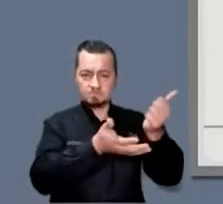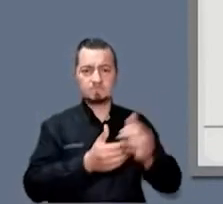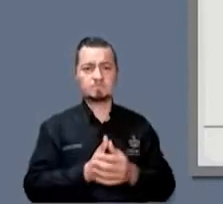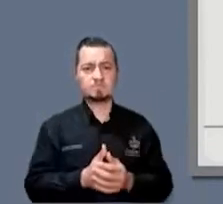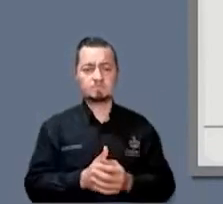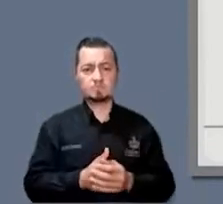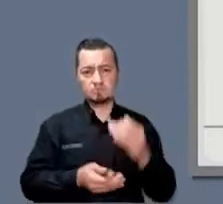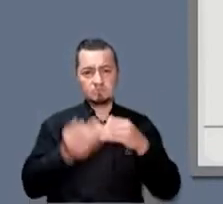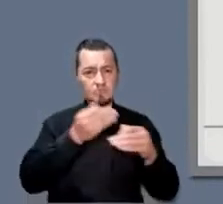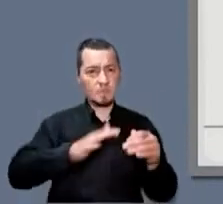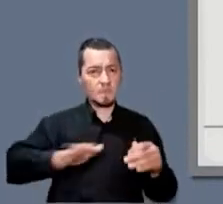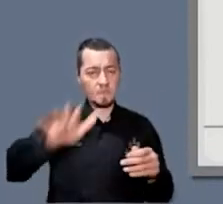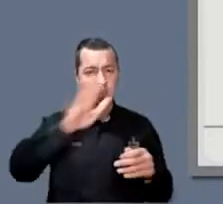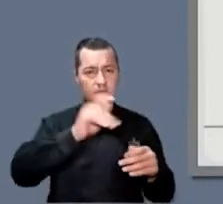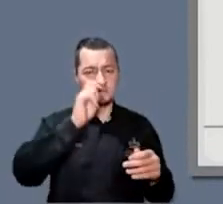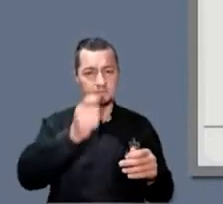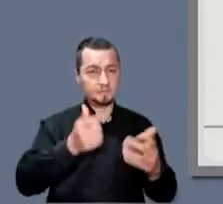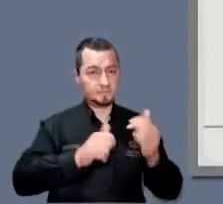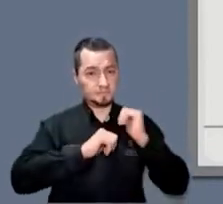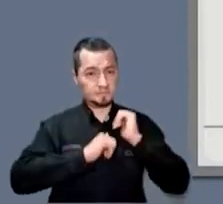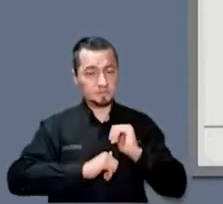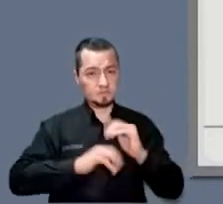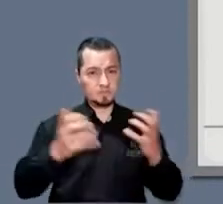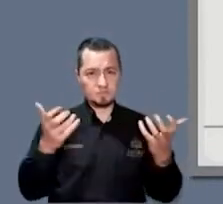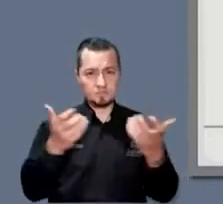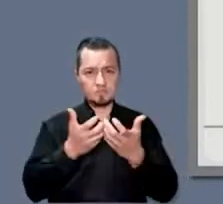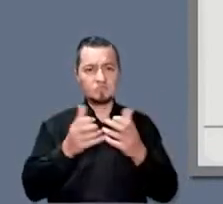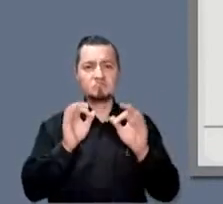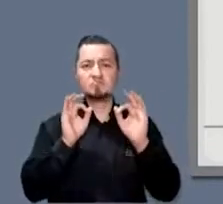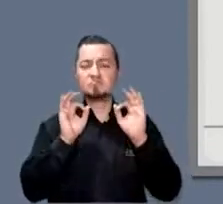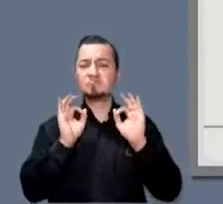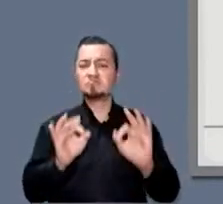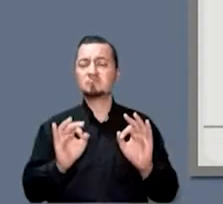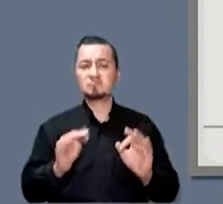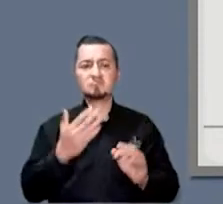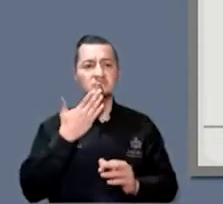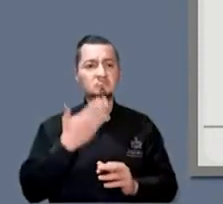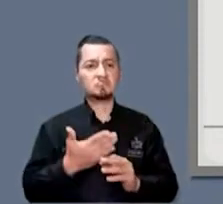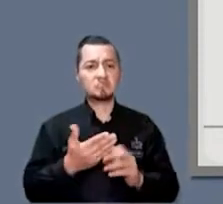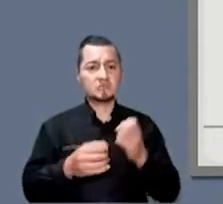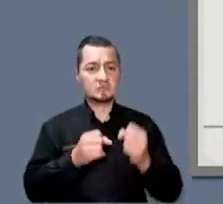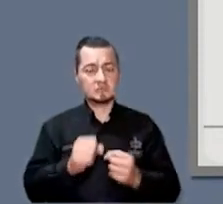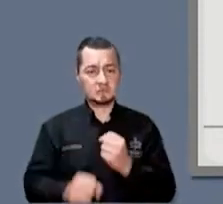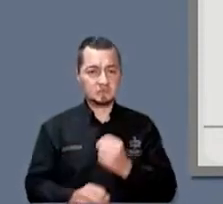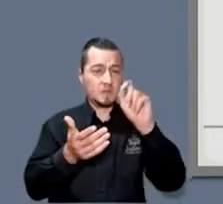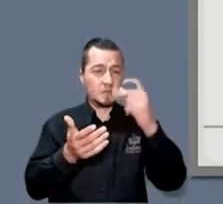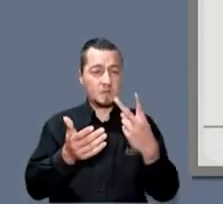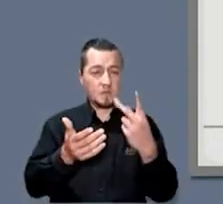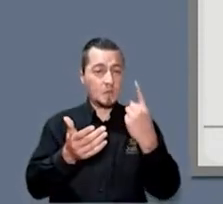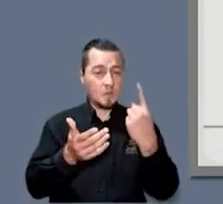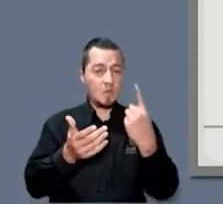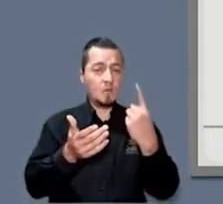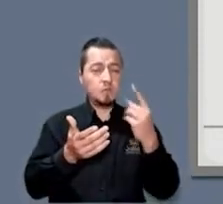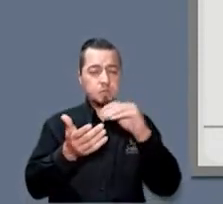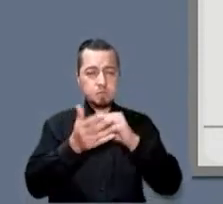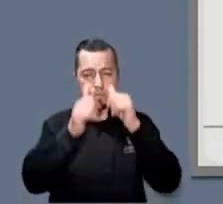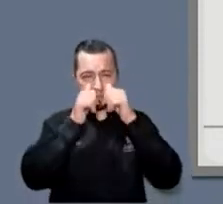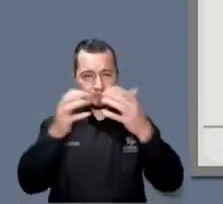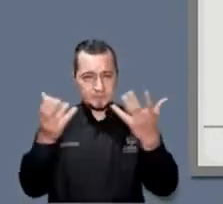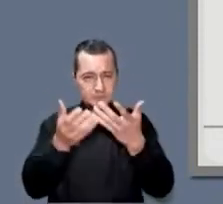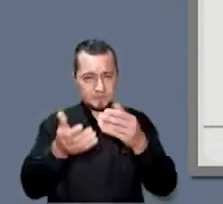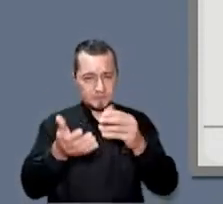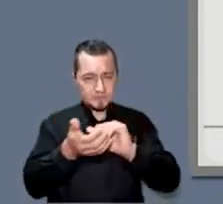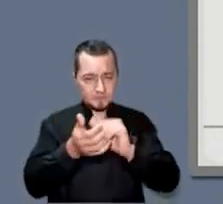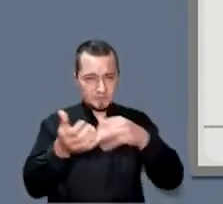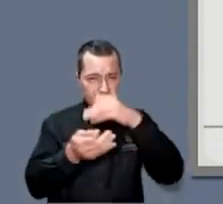hasta fue realizada una licitación por 1.6 millones de pesos para que una empresa consultora hiciera la investigación y aunque jalisco va rezagando en la